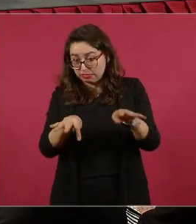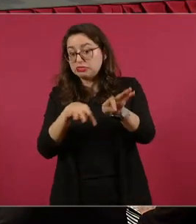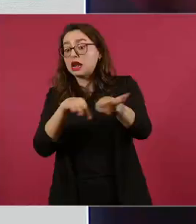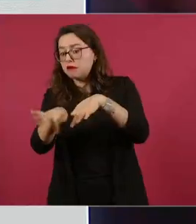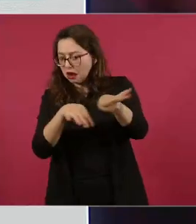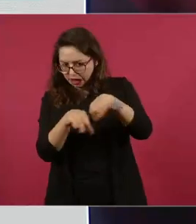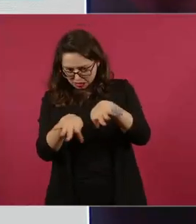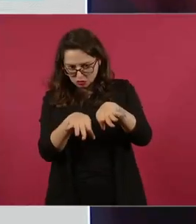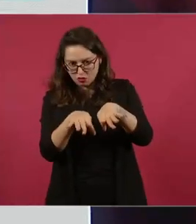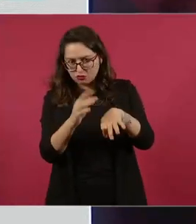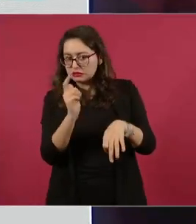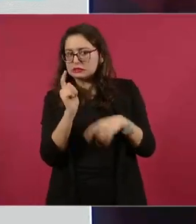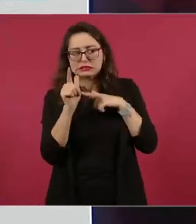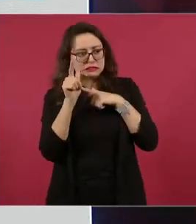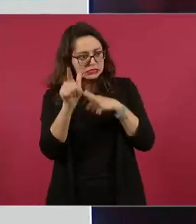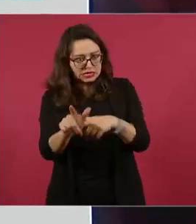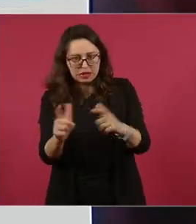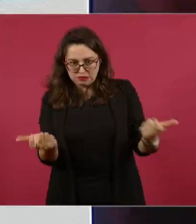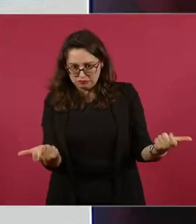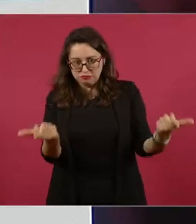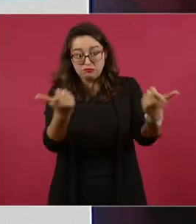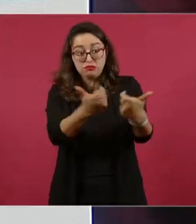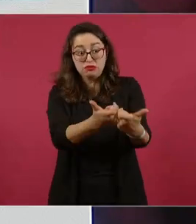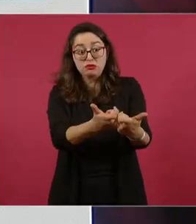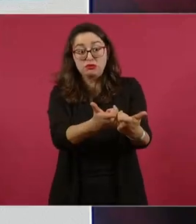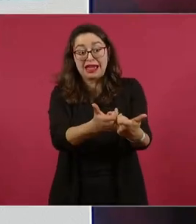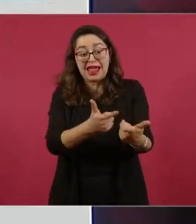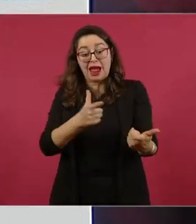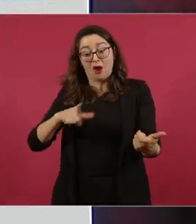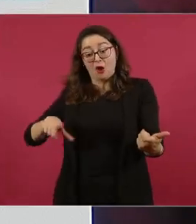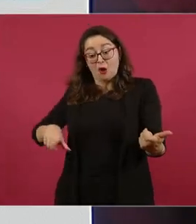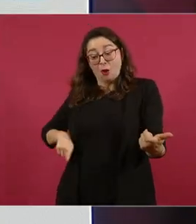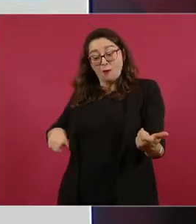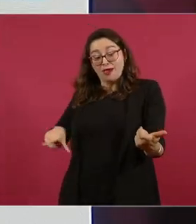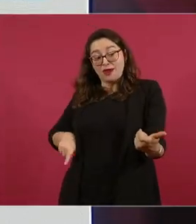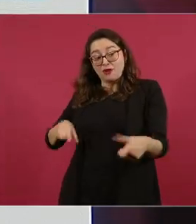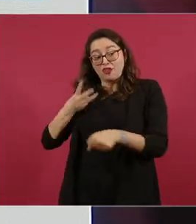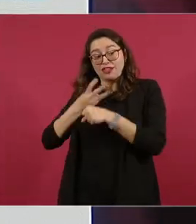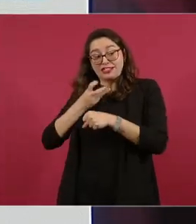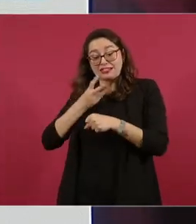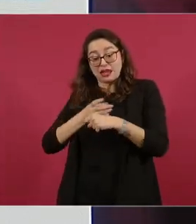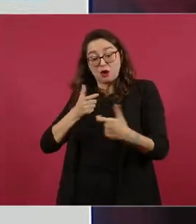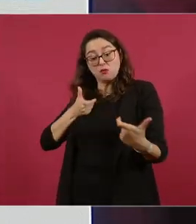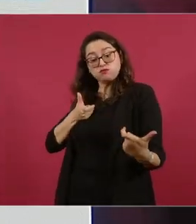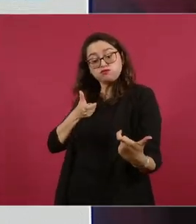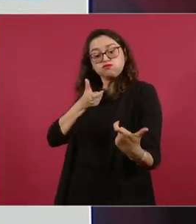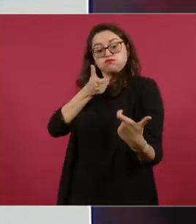se normalice y ya el empresario y el trabajador